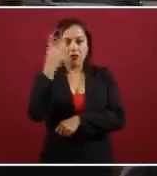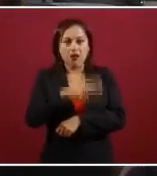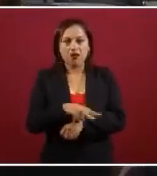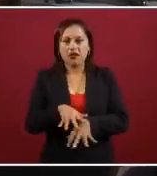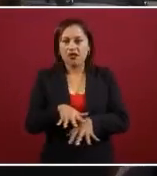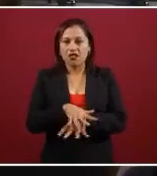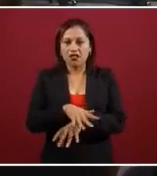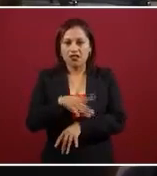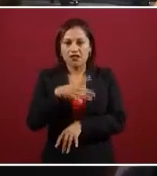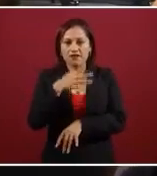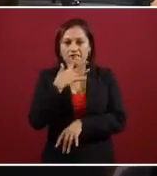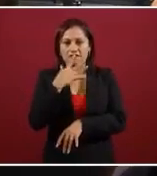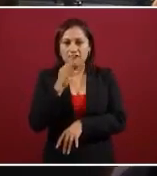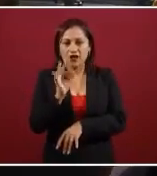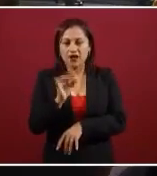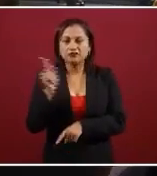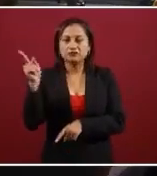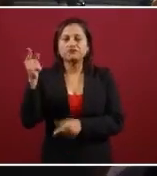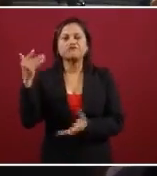y